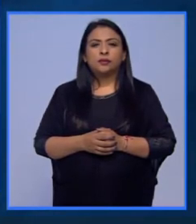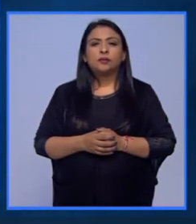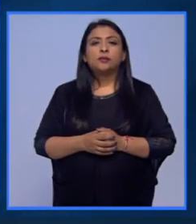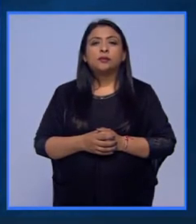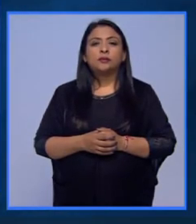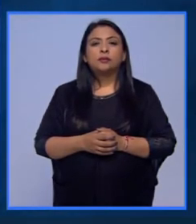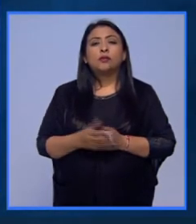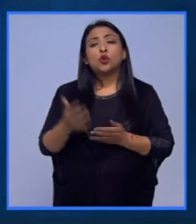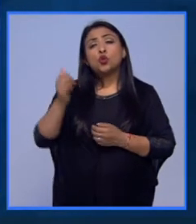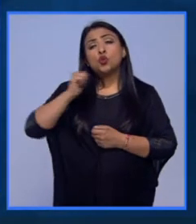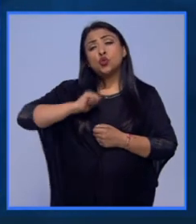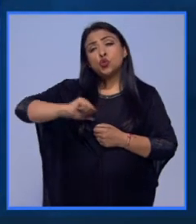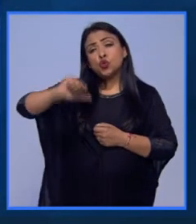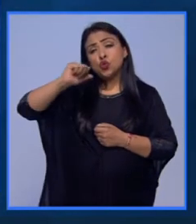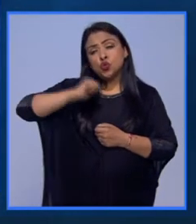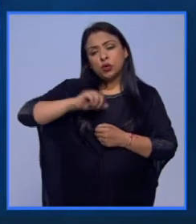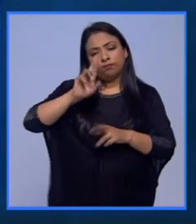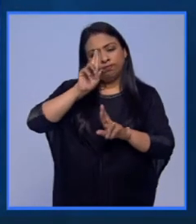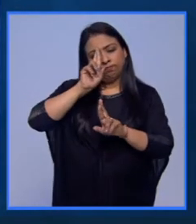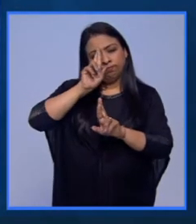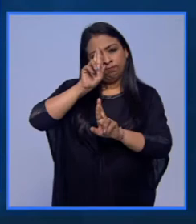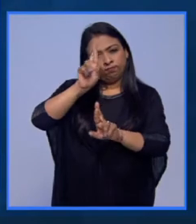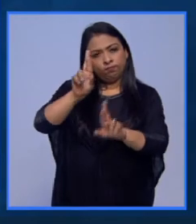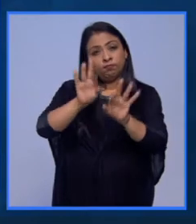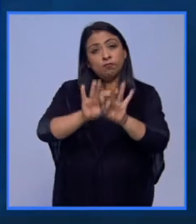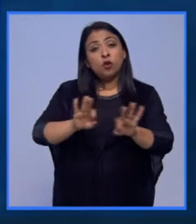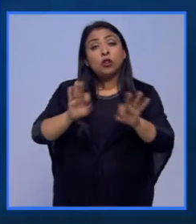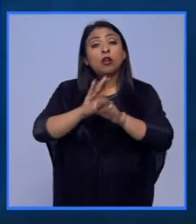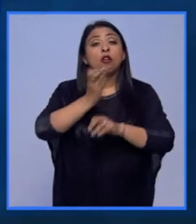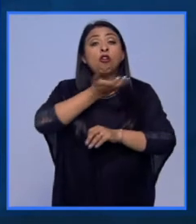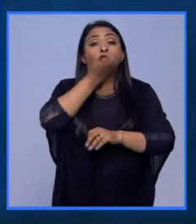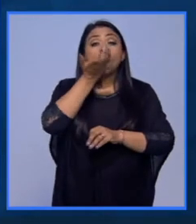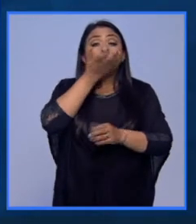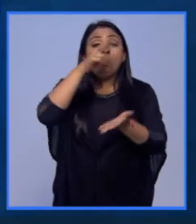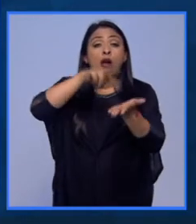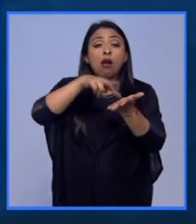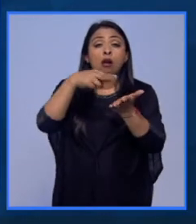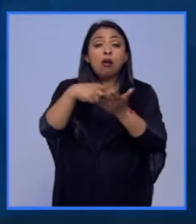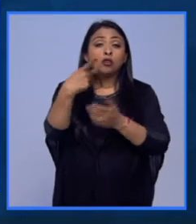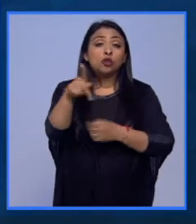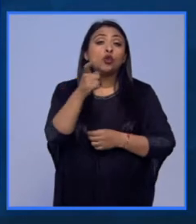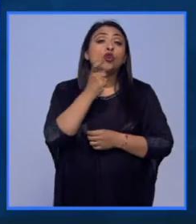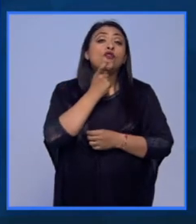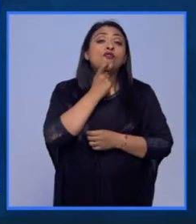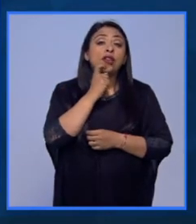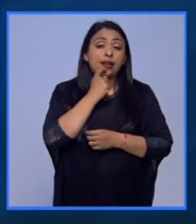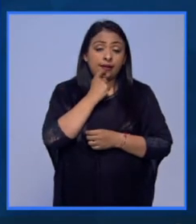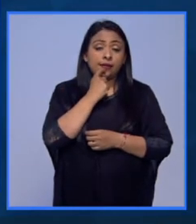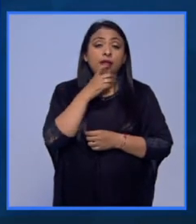La muy añeja, muy respetada y muy importante tradición arquitectónica de Finlandia